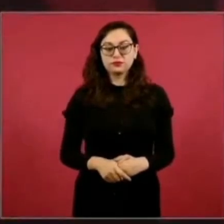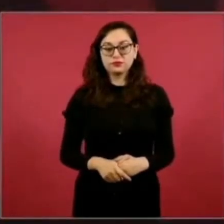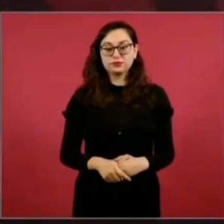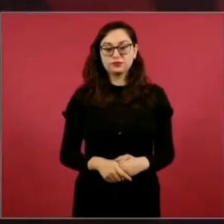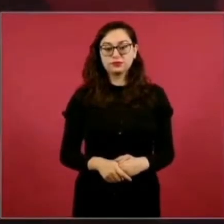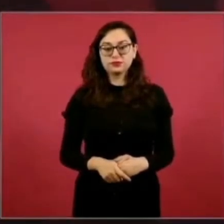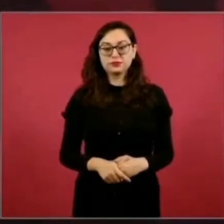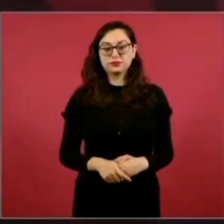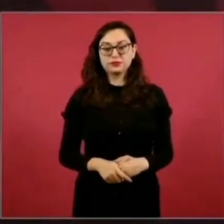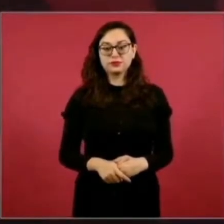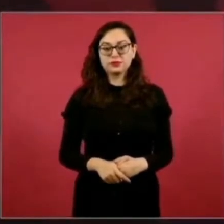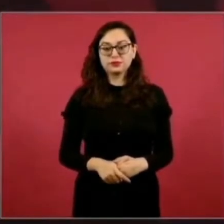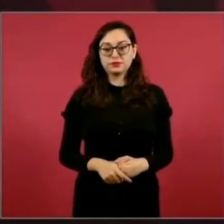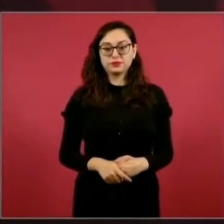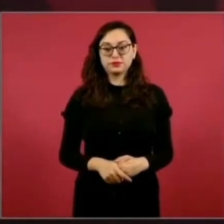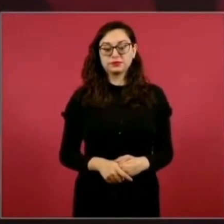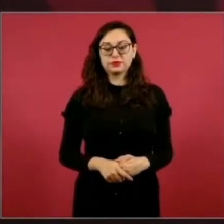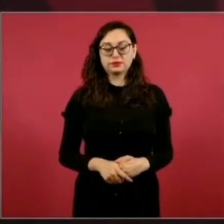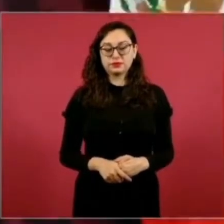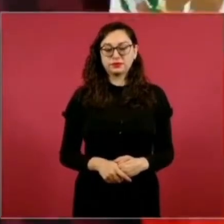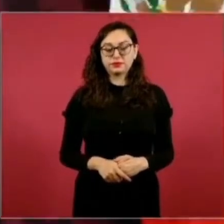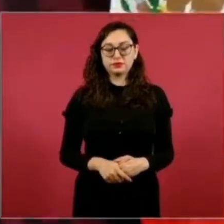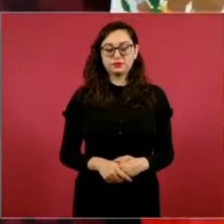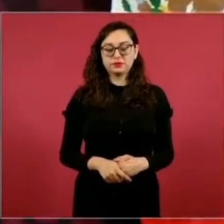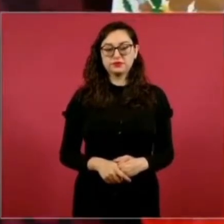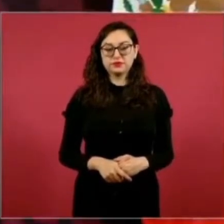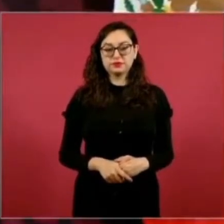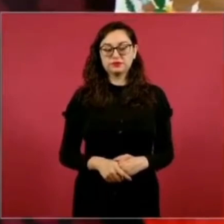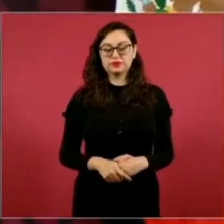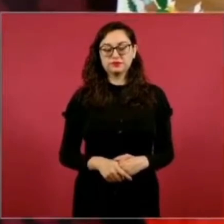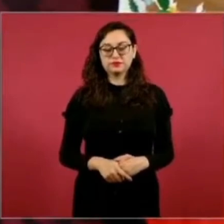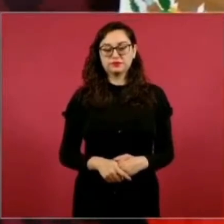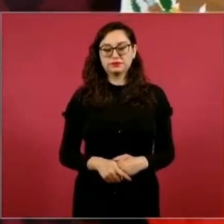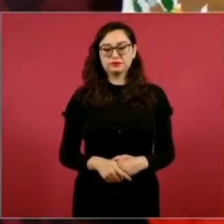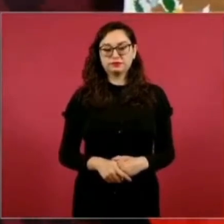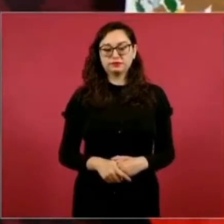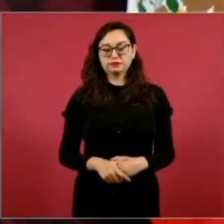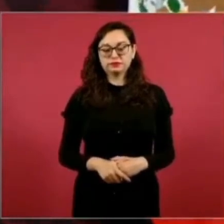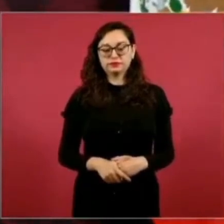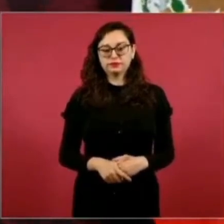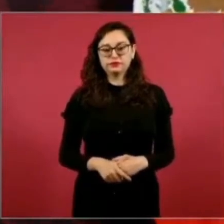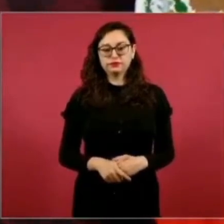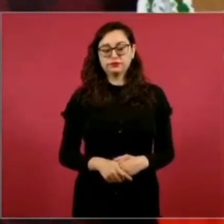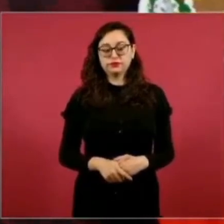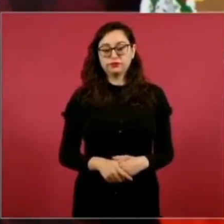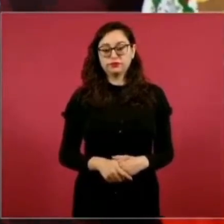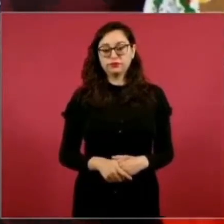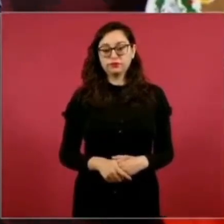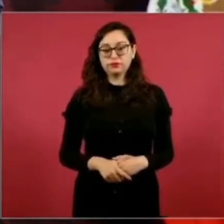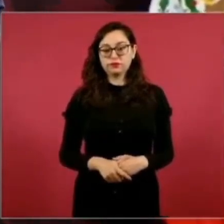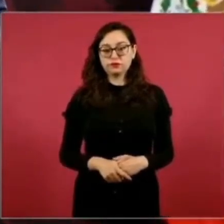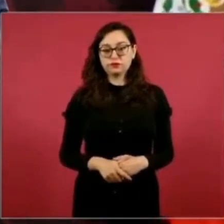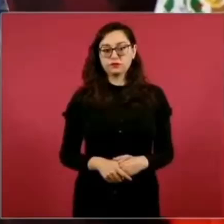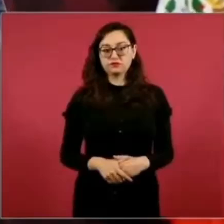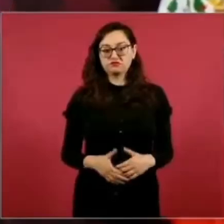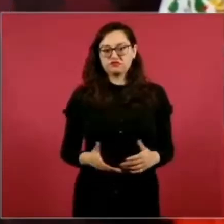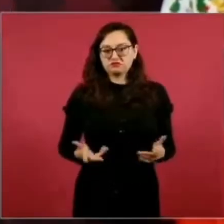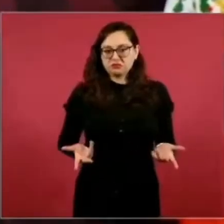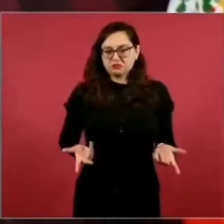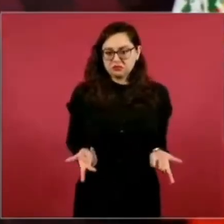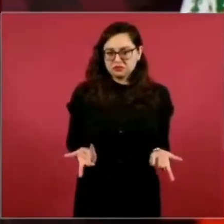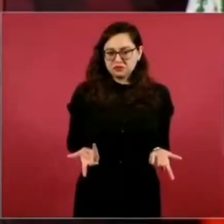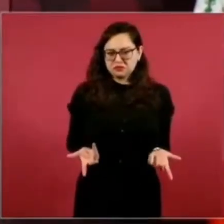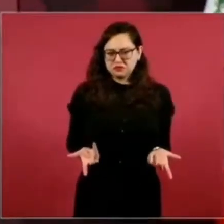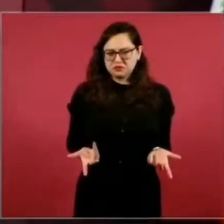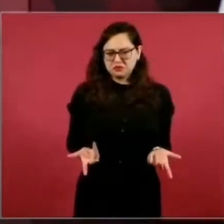pueblo entonces eh cualquier familia no que empieza a ver que hay un